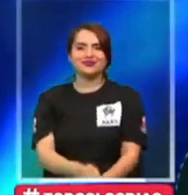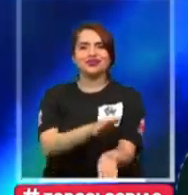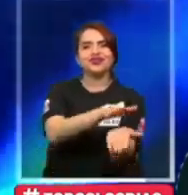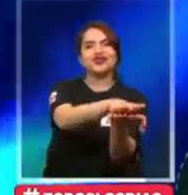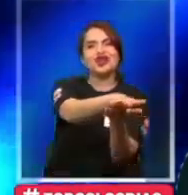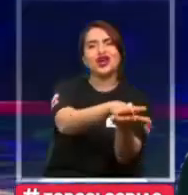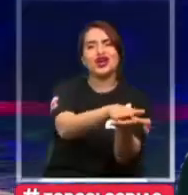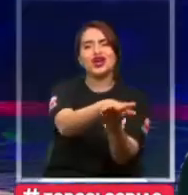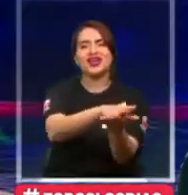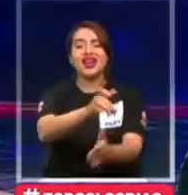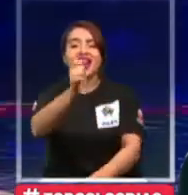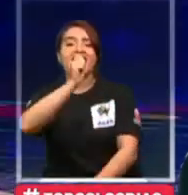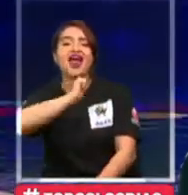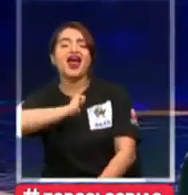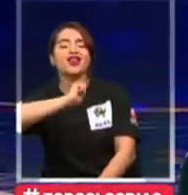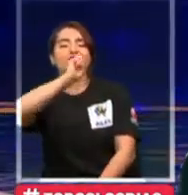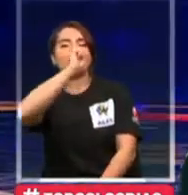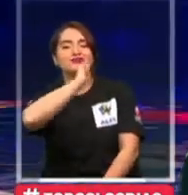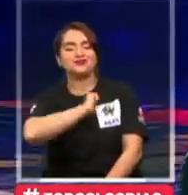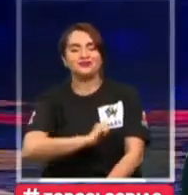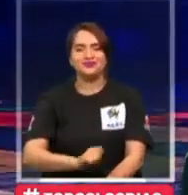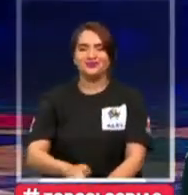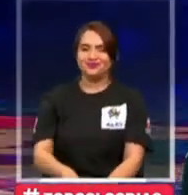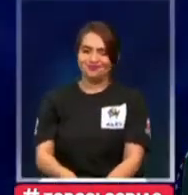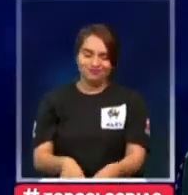Chocolito el helado,